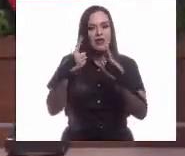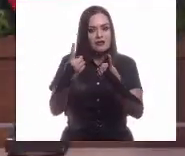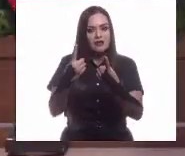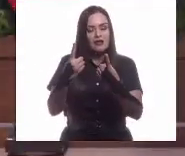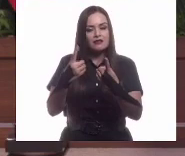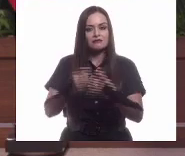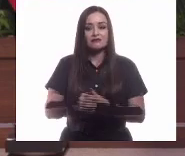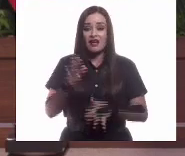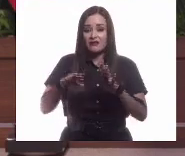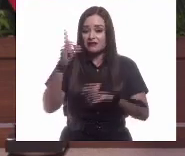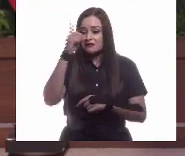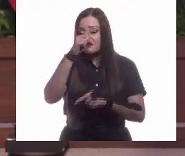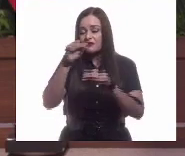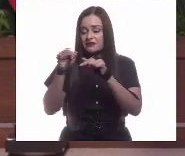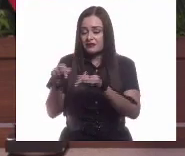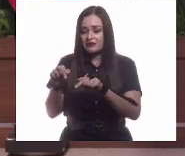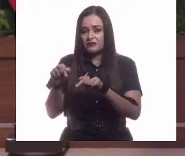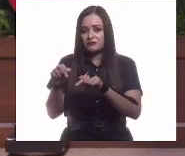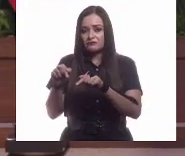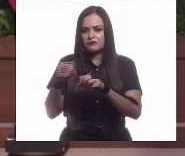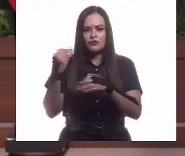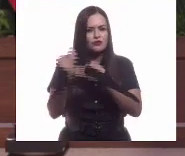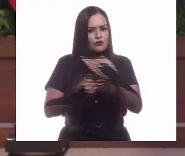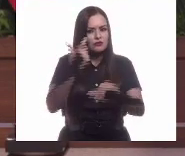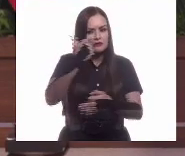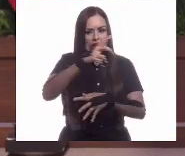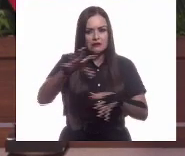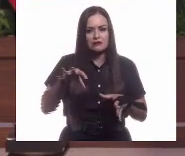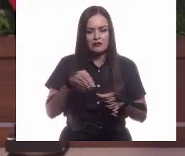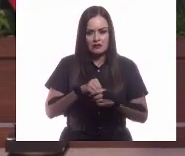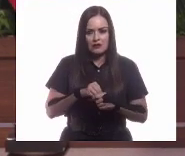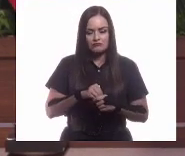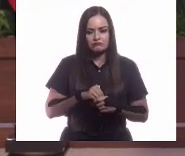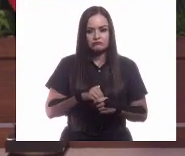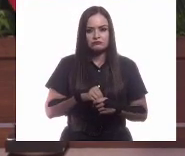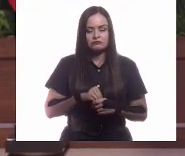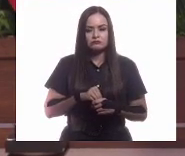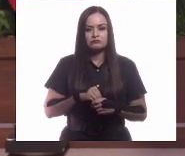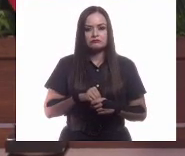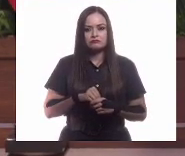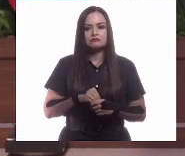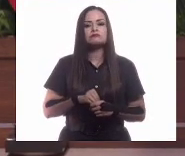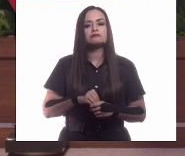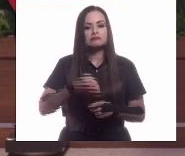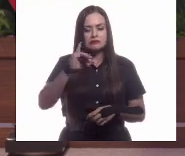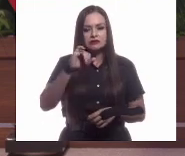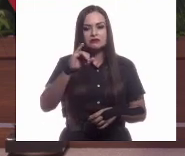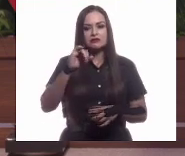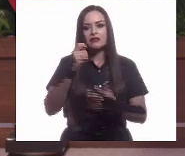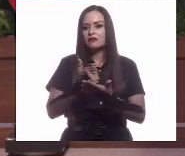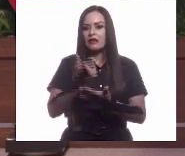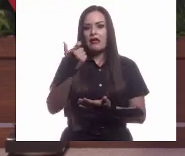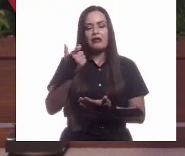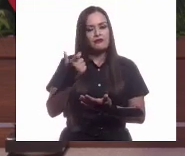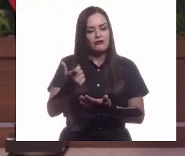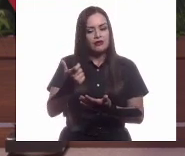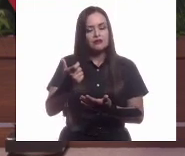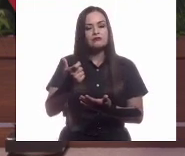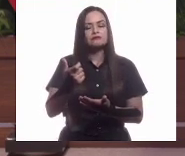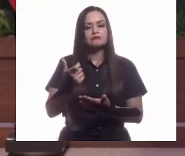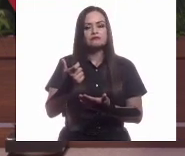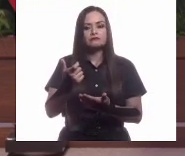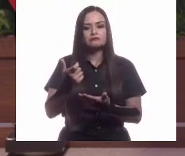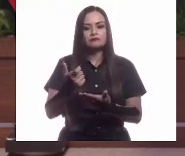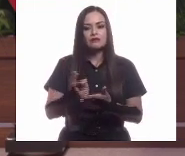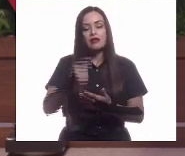más difícil. Toda esta inversión, y recalco, es inversión, no es gasto. Se